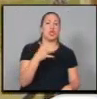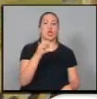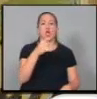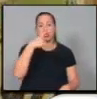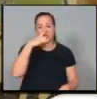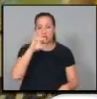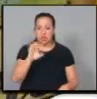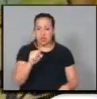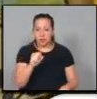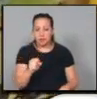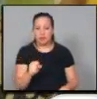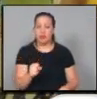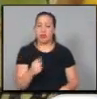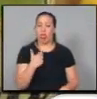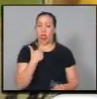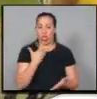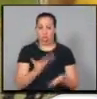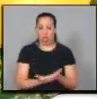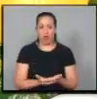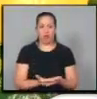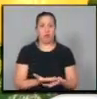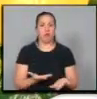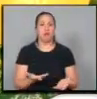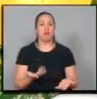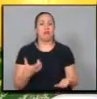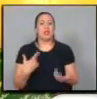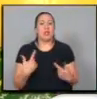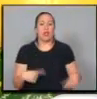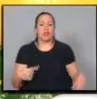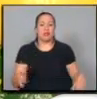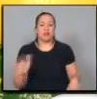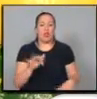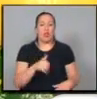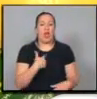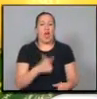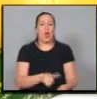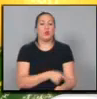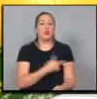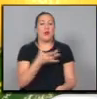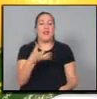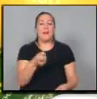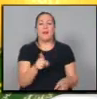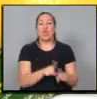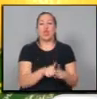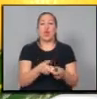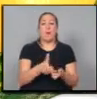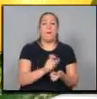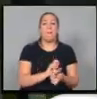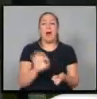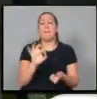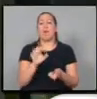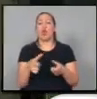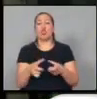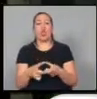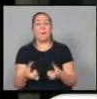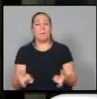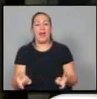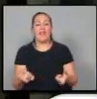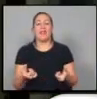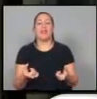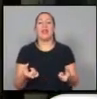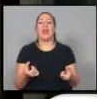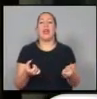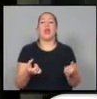pesos es asombroso, porque es algo cotidiano que estamos acostumbrados a usarlo como la papa, como el tomate. No hay la misma cantidad